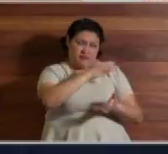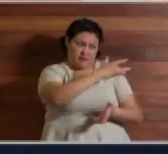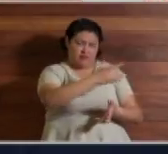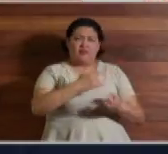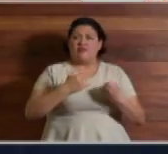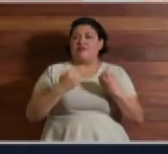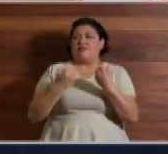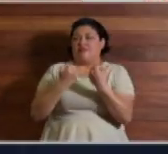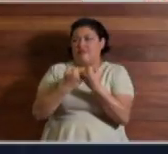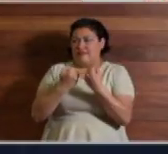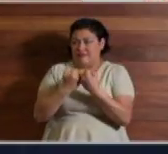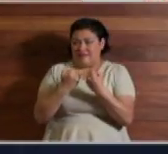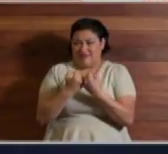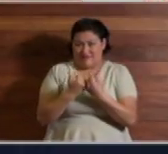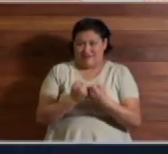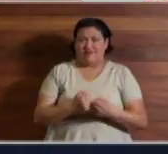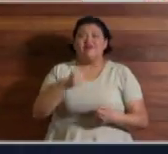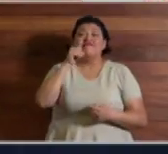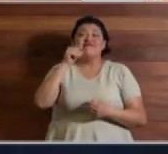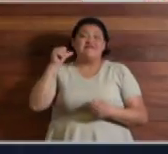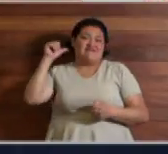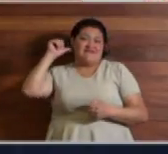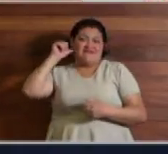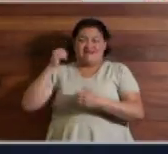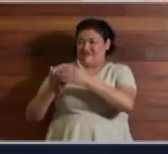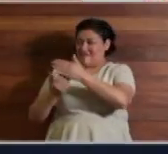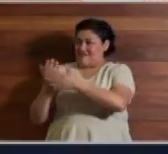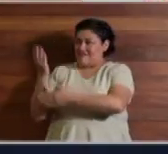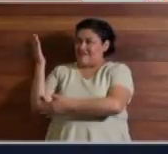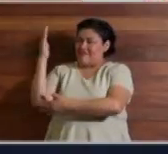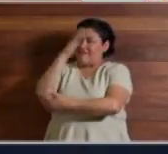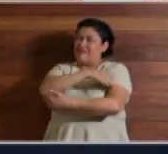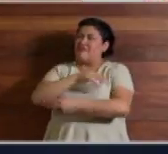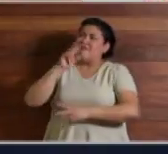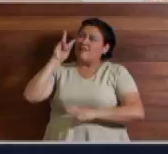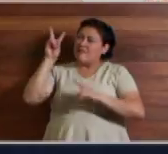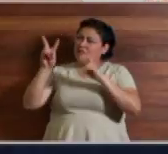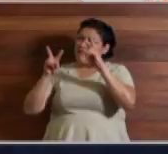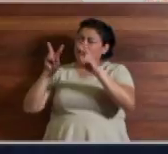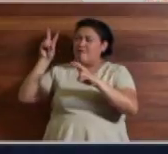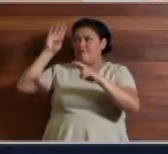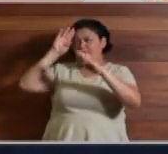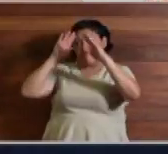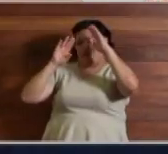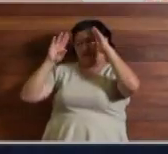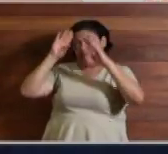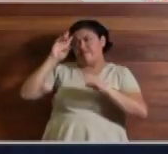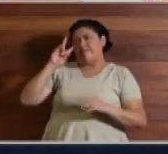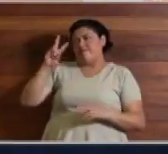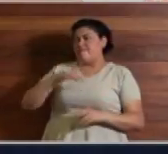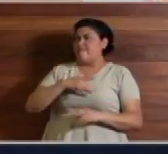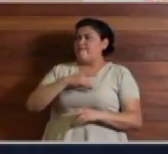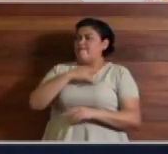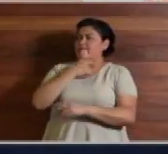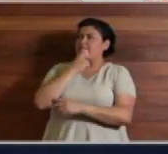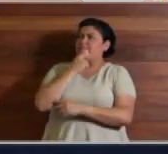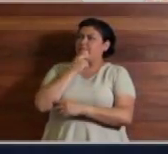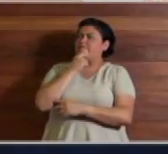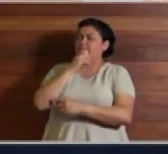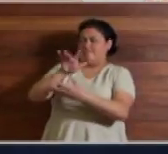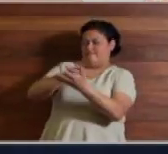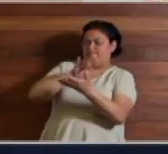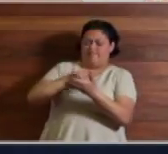el gran beneficio que tuvimos todos de que ayer oímos, sin duda, reflexiones que es importante incorporar en la